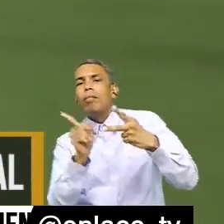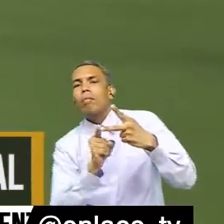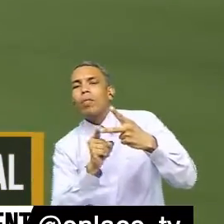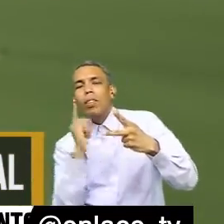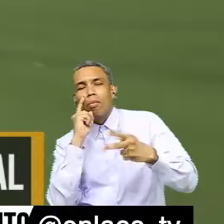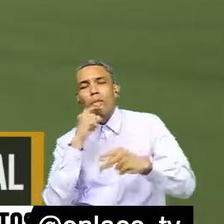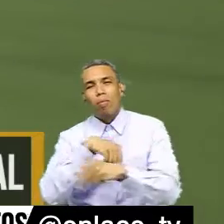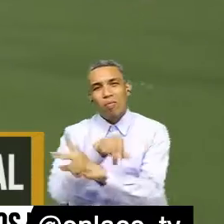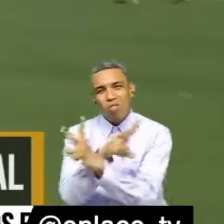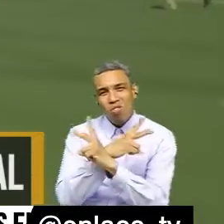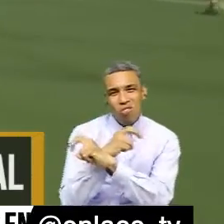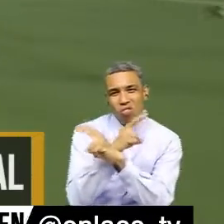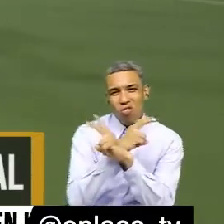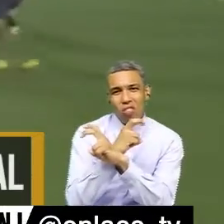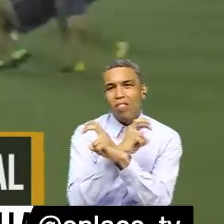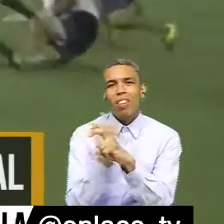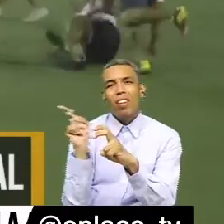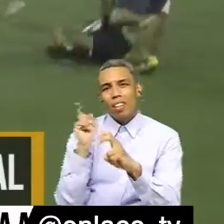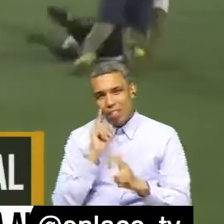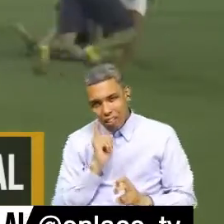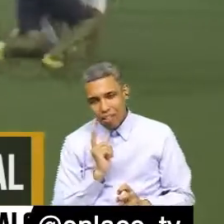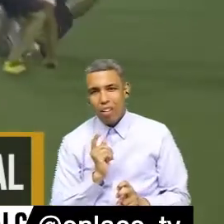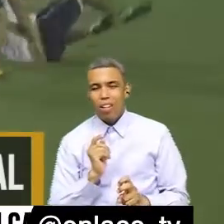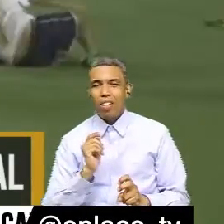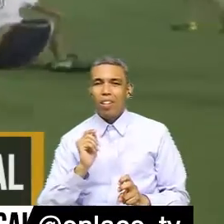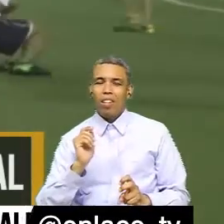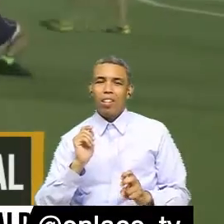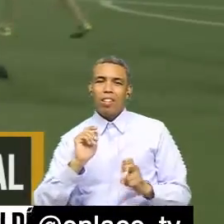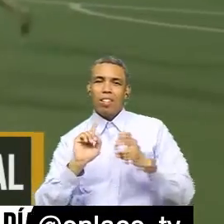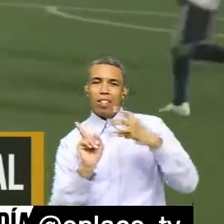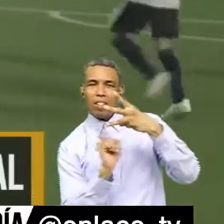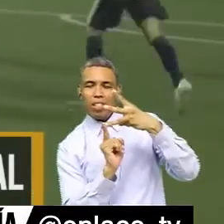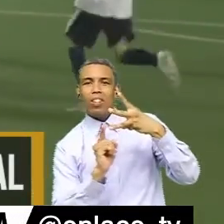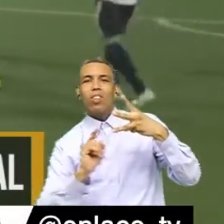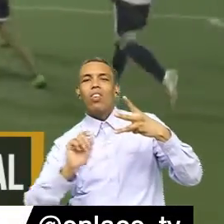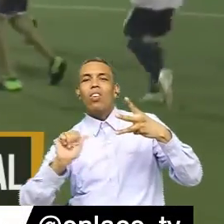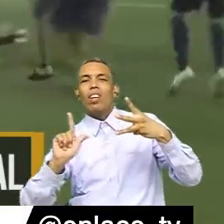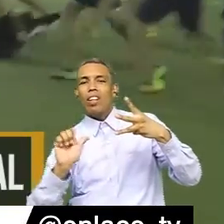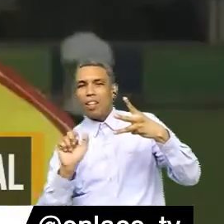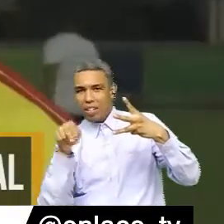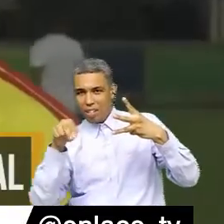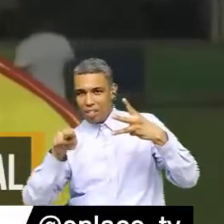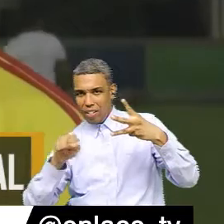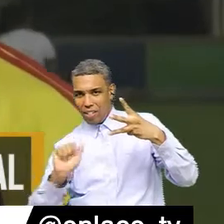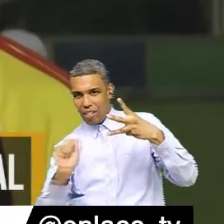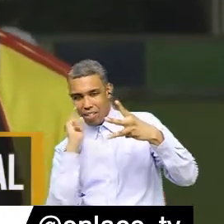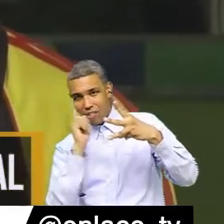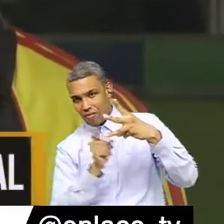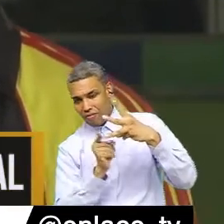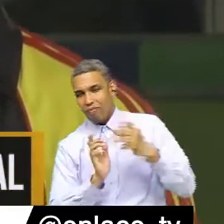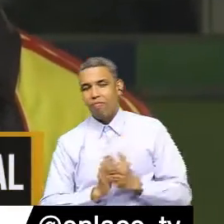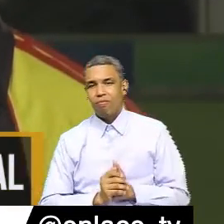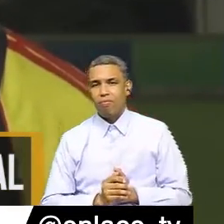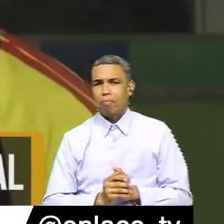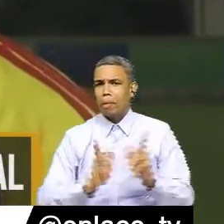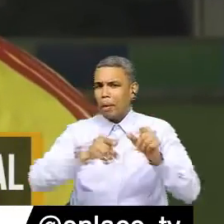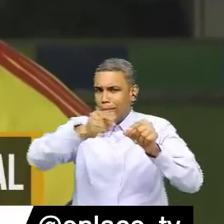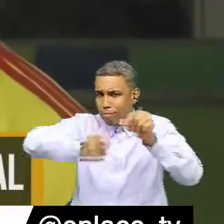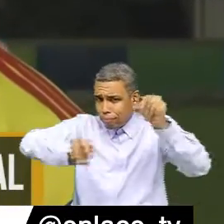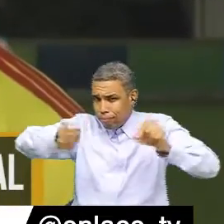universidad pontificia bolivariana y el tercero para alianza francesa de la capital del departamento buenos chicos que vienen en un